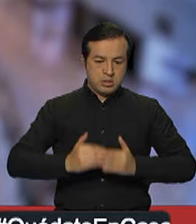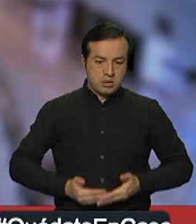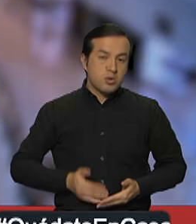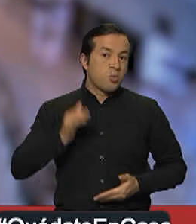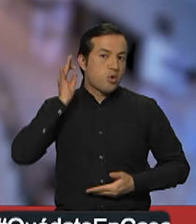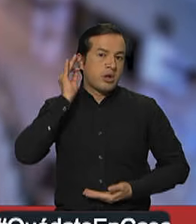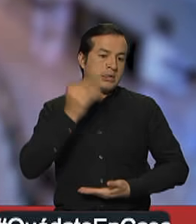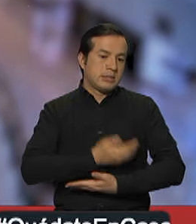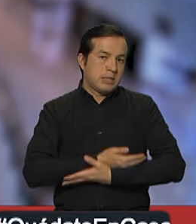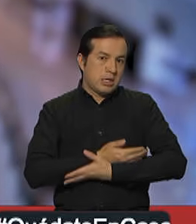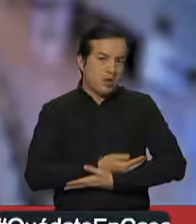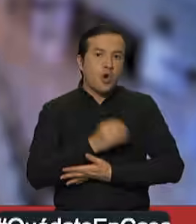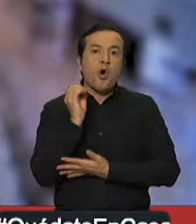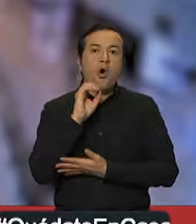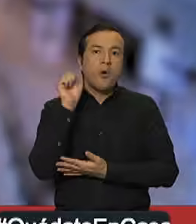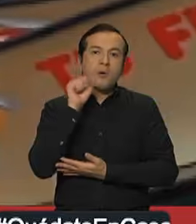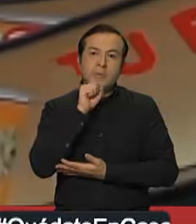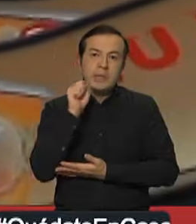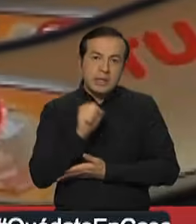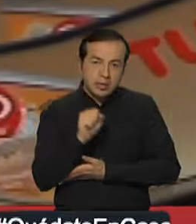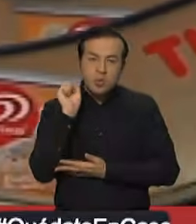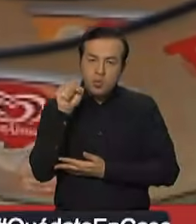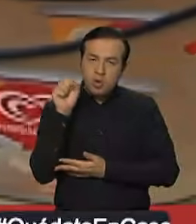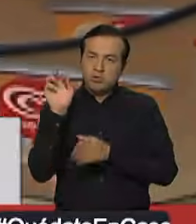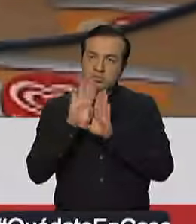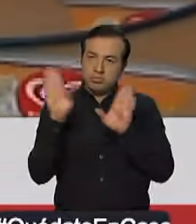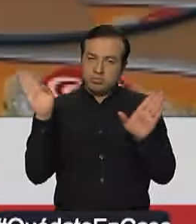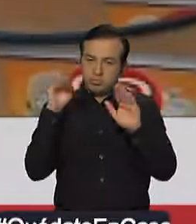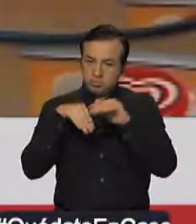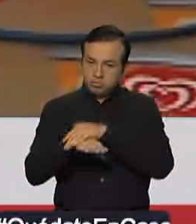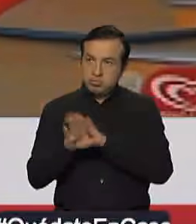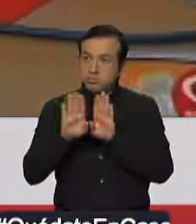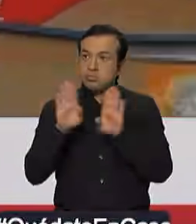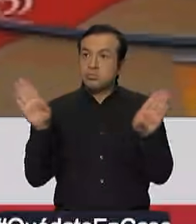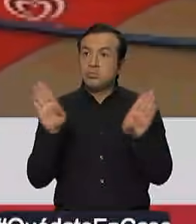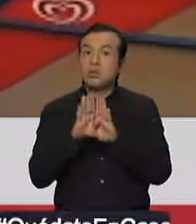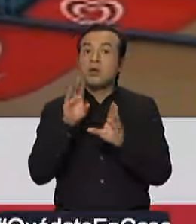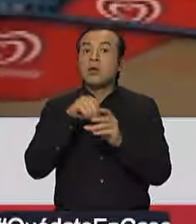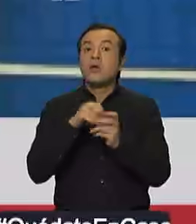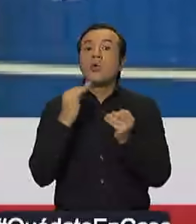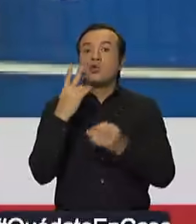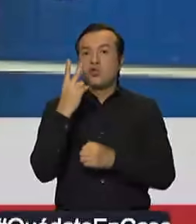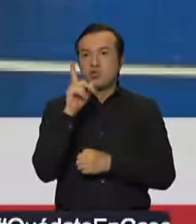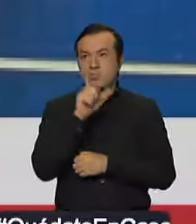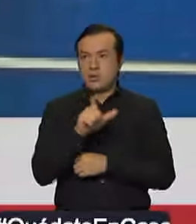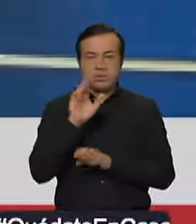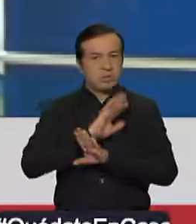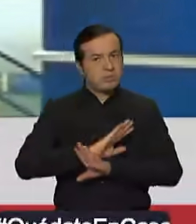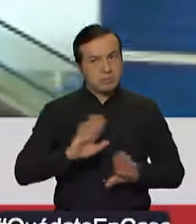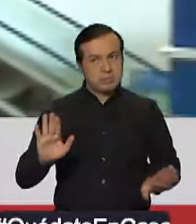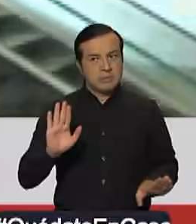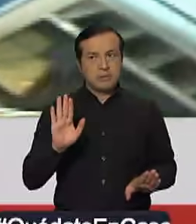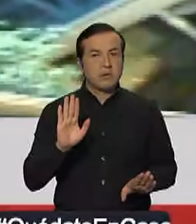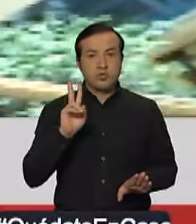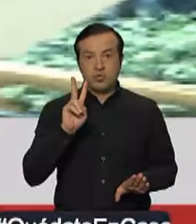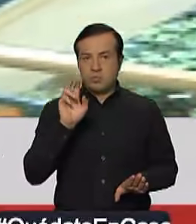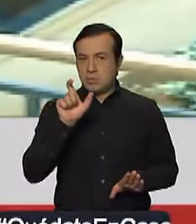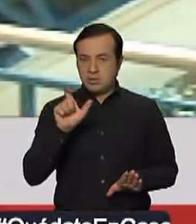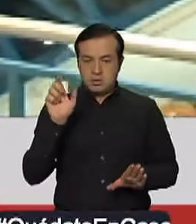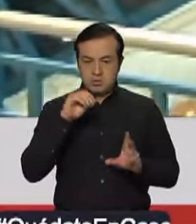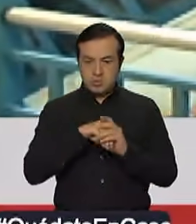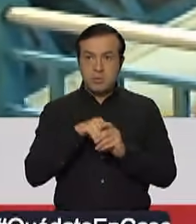con niños o adultos mayores. En cada elevador se permitirá el ingreso de 2 personas. No se permitirá el